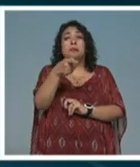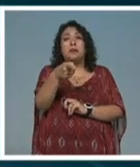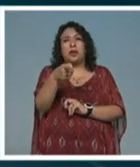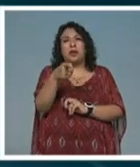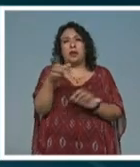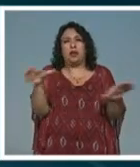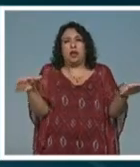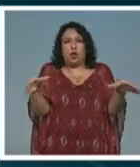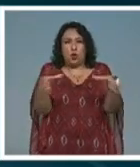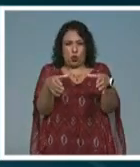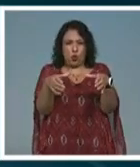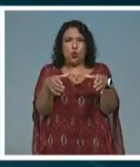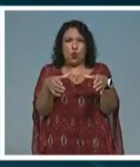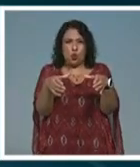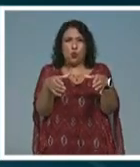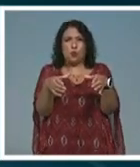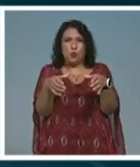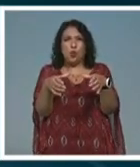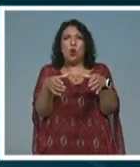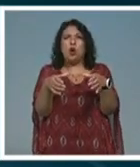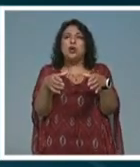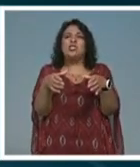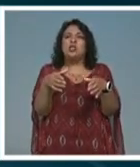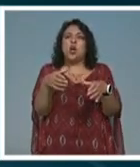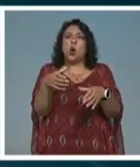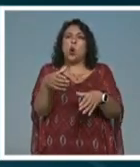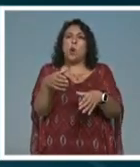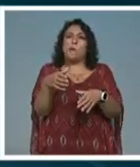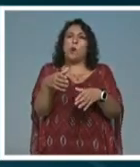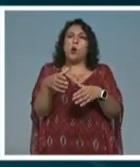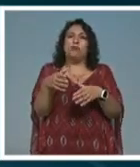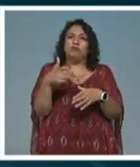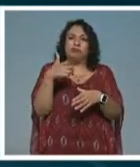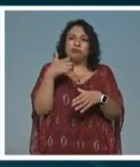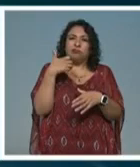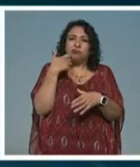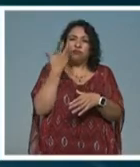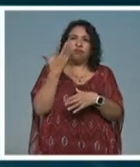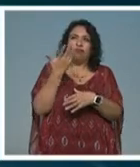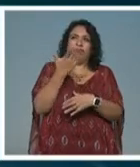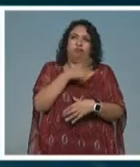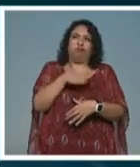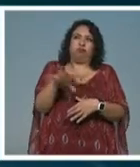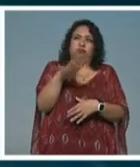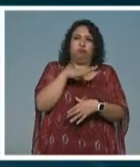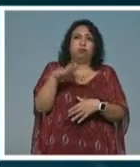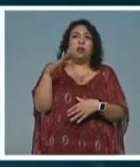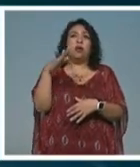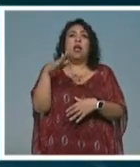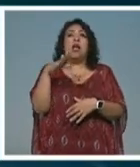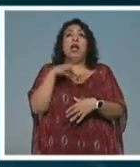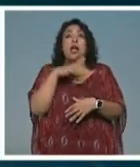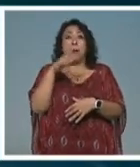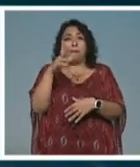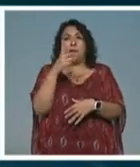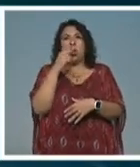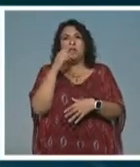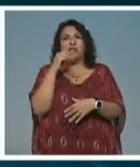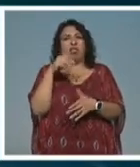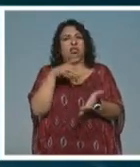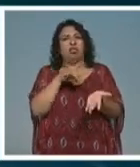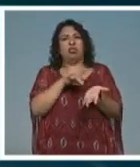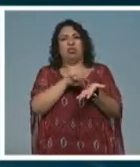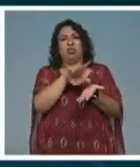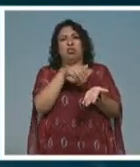que el colectivo se resiste y de hecho pues disminuyen a las fuerzas policíacas y los echan